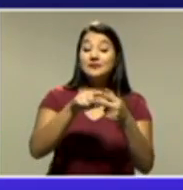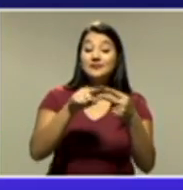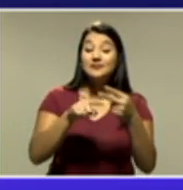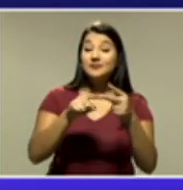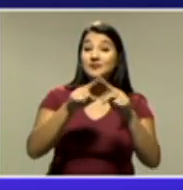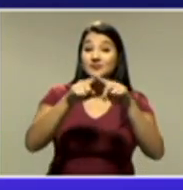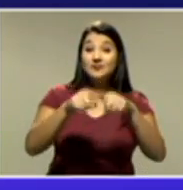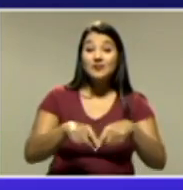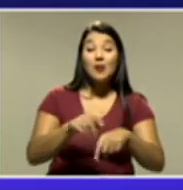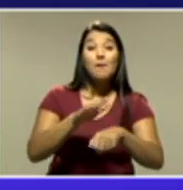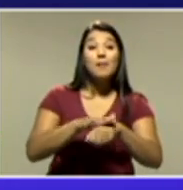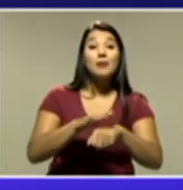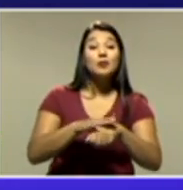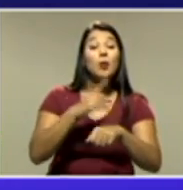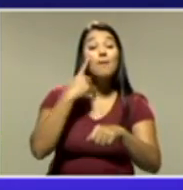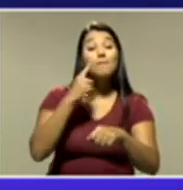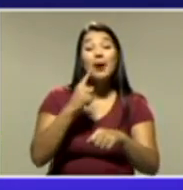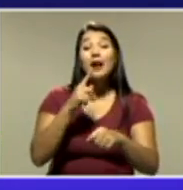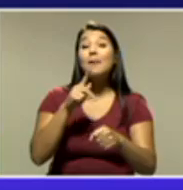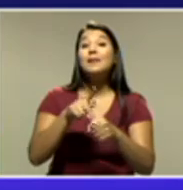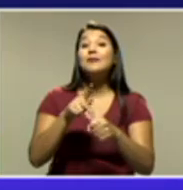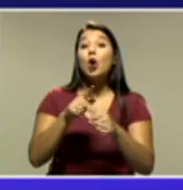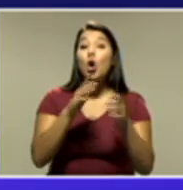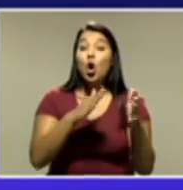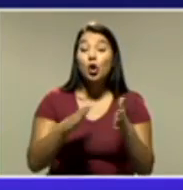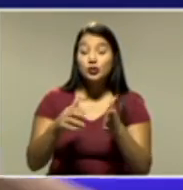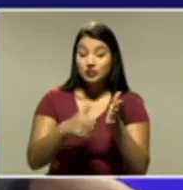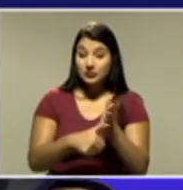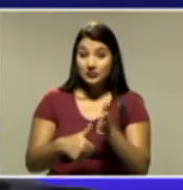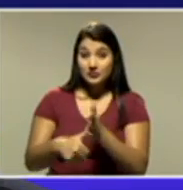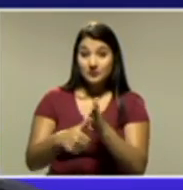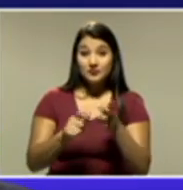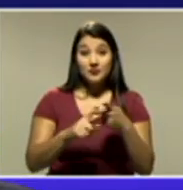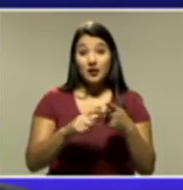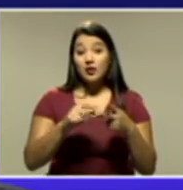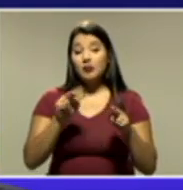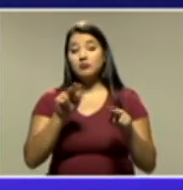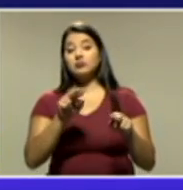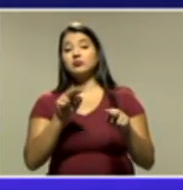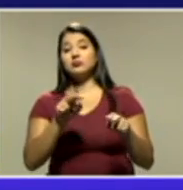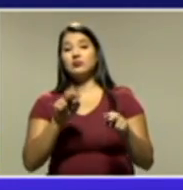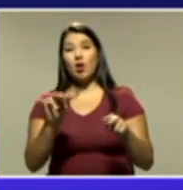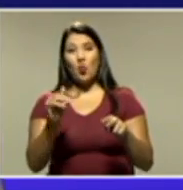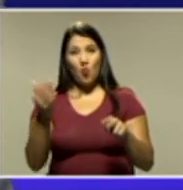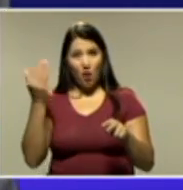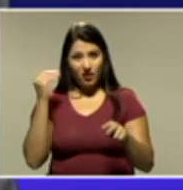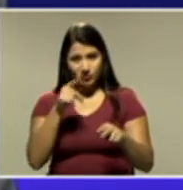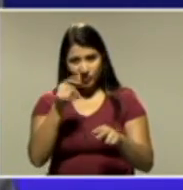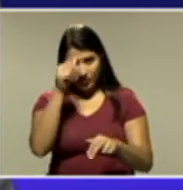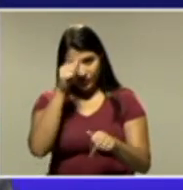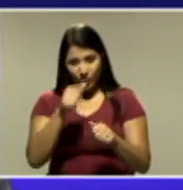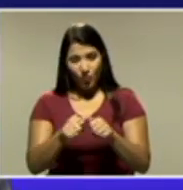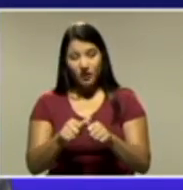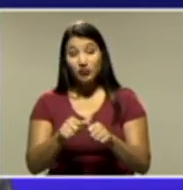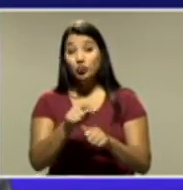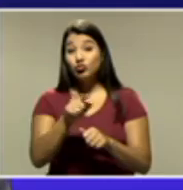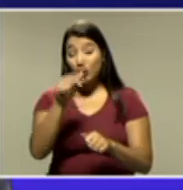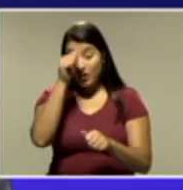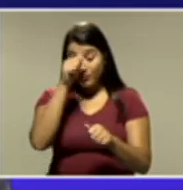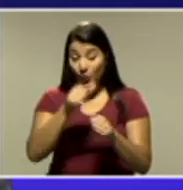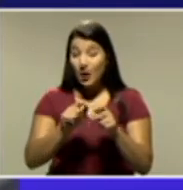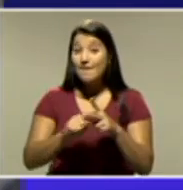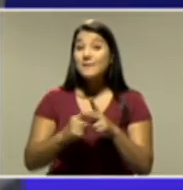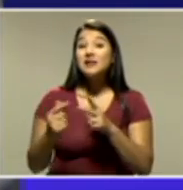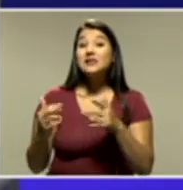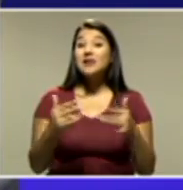organización de las elecciones, como era antes, y del arbitraje de la elección, como era también antes. Recordemos que la guerra se desata cuando